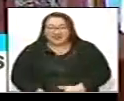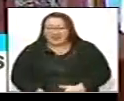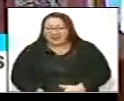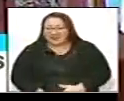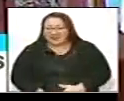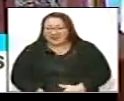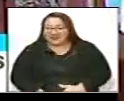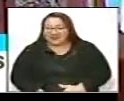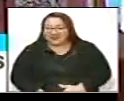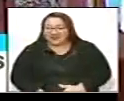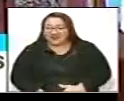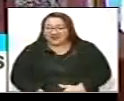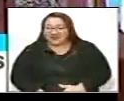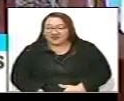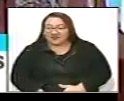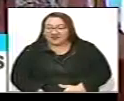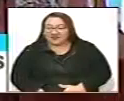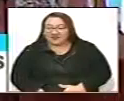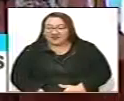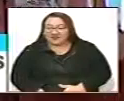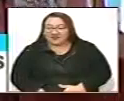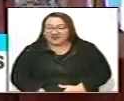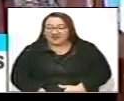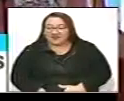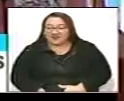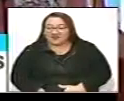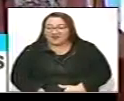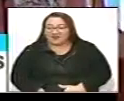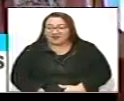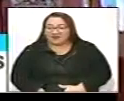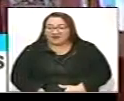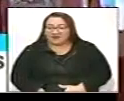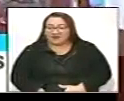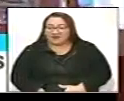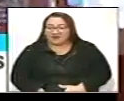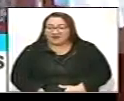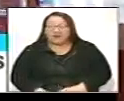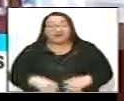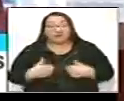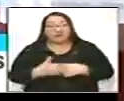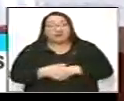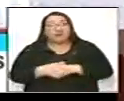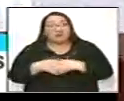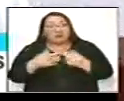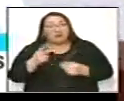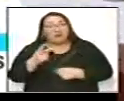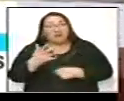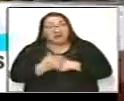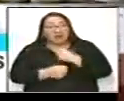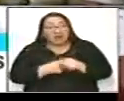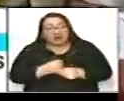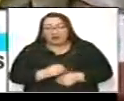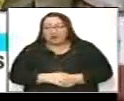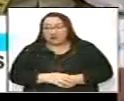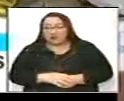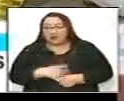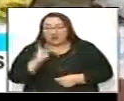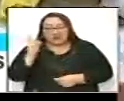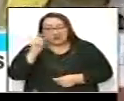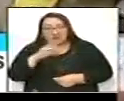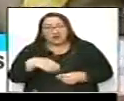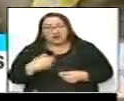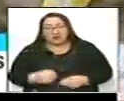Quisiera yo, en primer lugar, congratularme por estos 25 años de World Vision. Será difícil